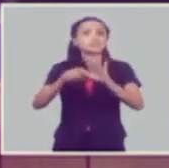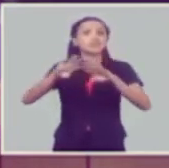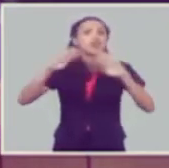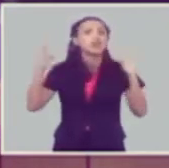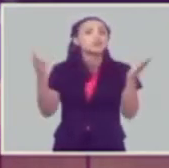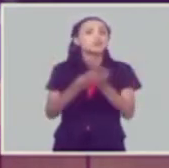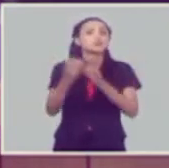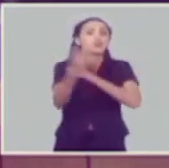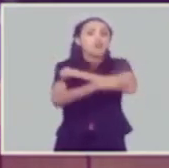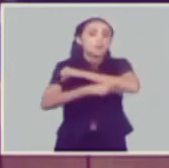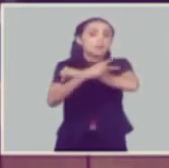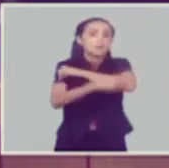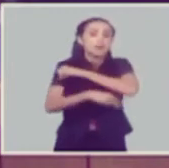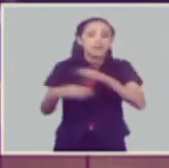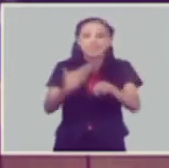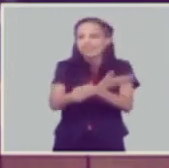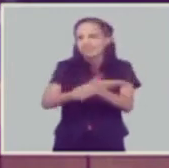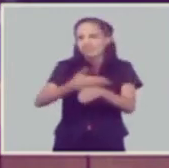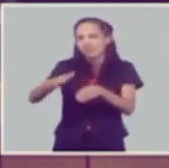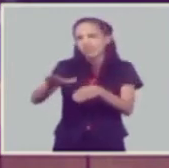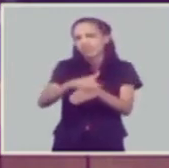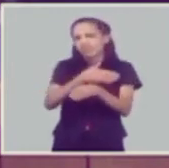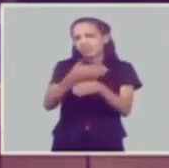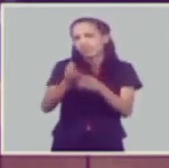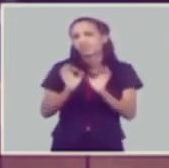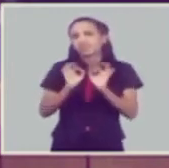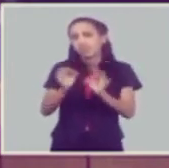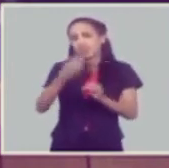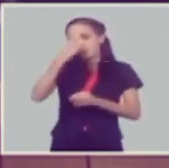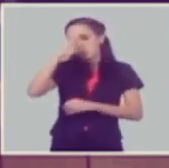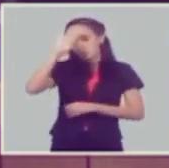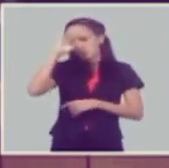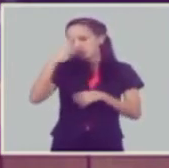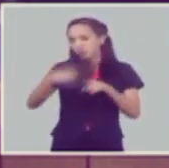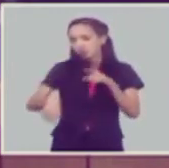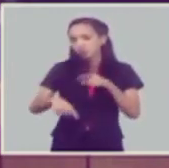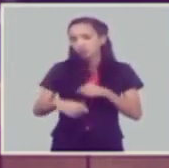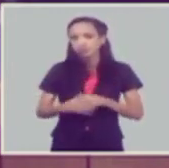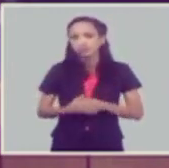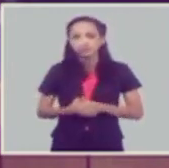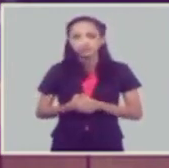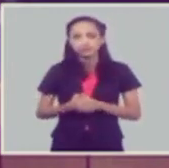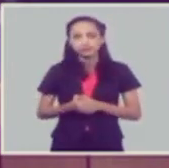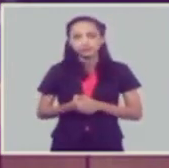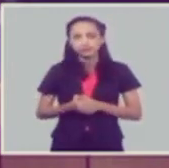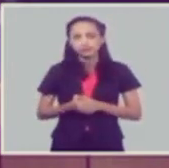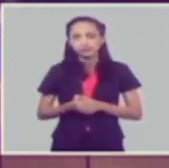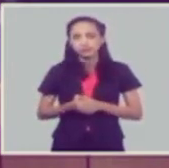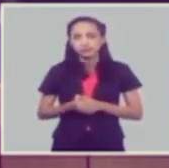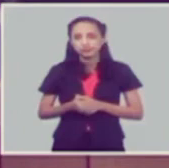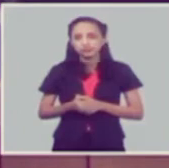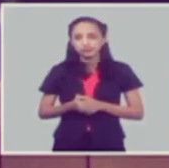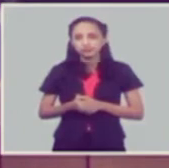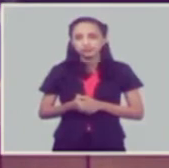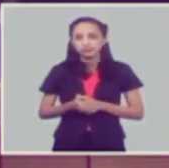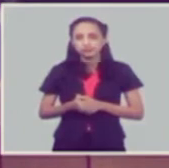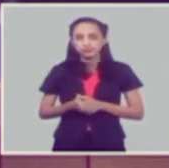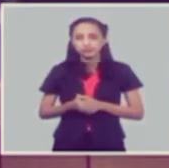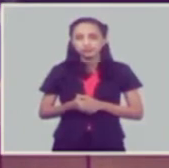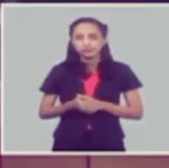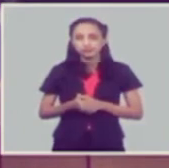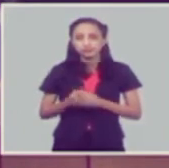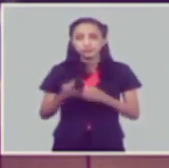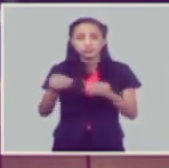un país distinto al de su realidad. La narrativa es casi novelesca y no faltan medios de gran alcance